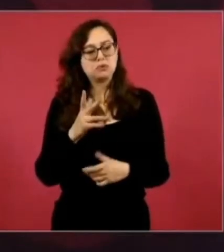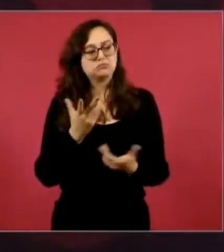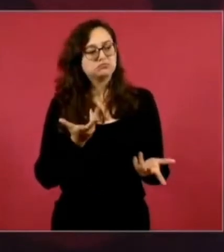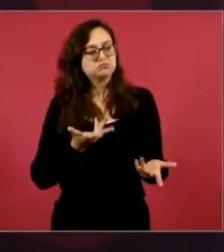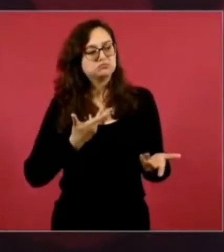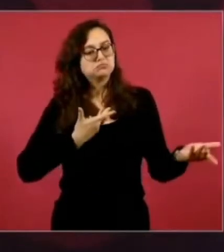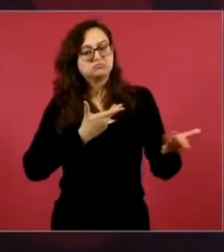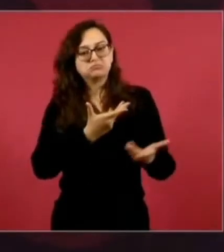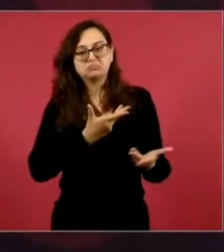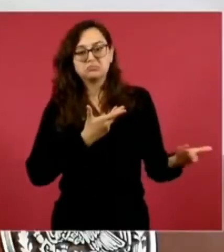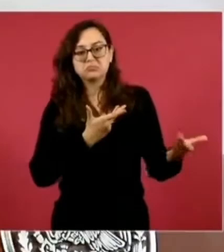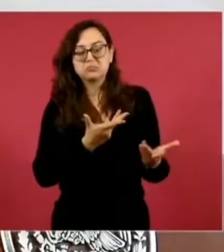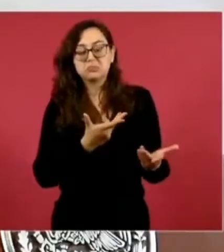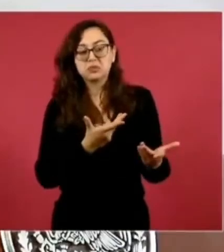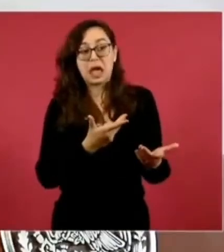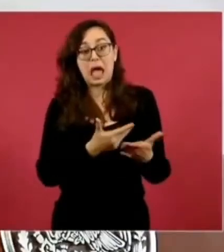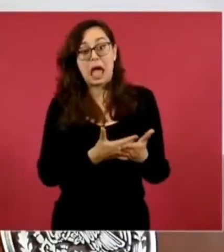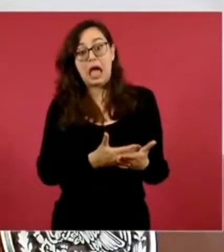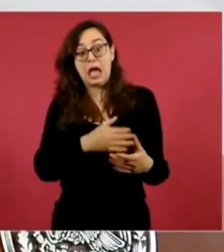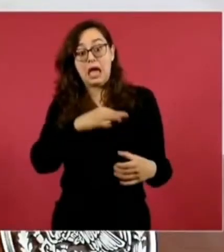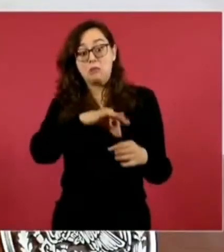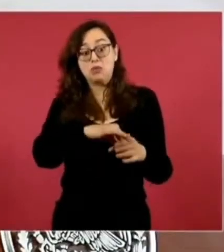Estaba en campaña,